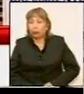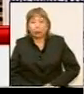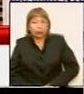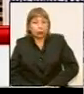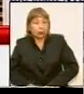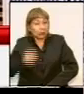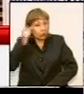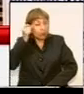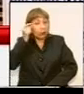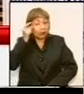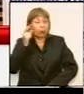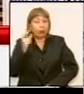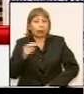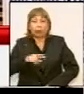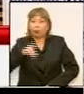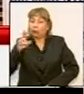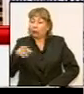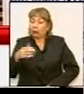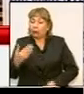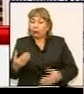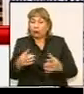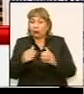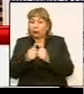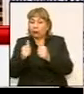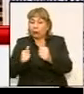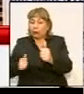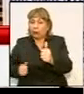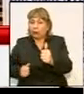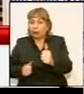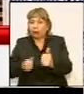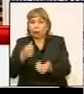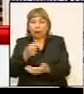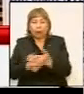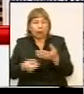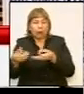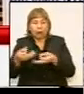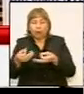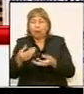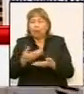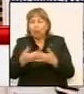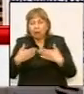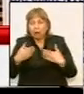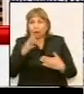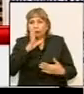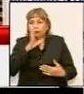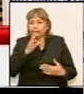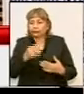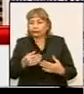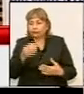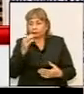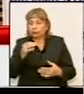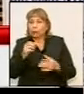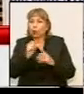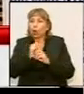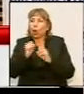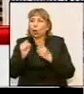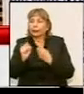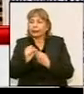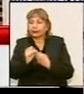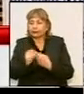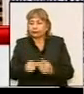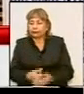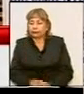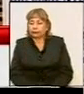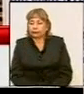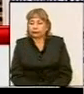Entiendo una región un poco más complicada, un poco más alejada, sin recursos, ok, podemos hablar de un problema social con una solución mucho